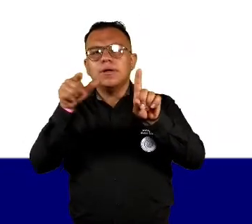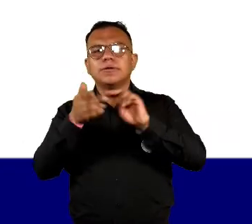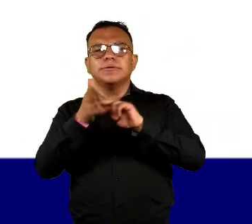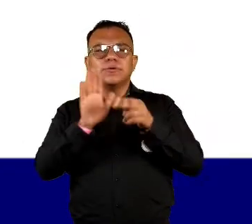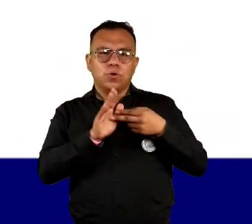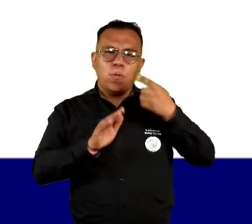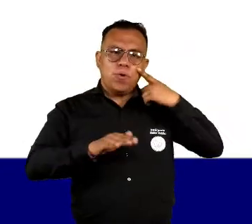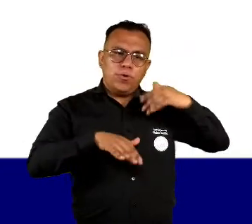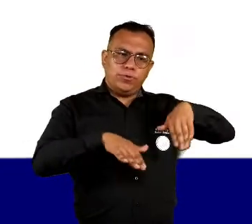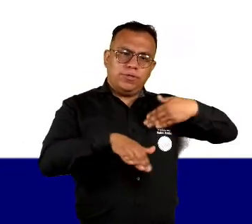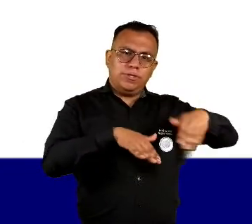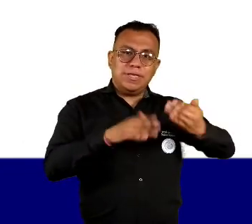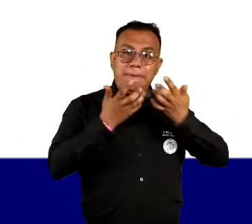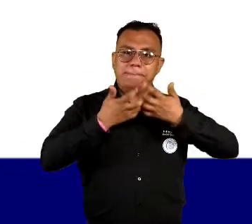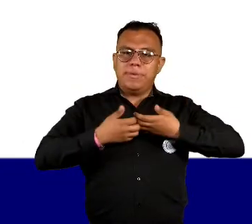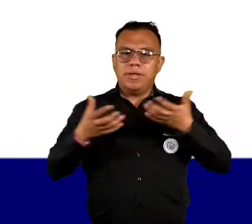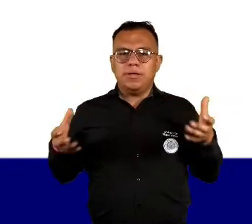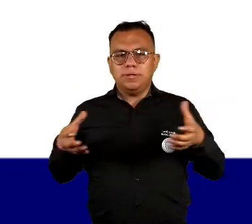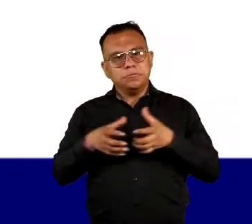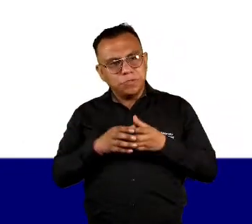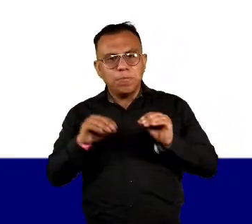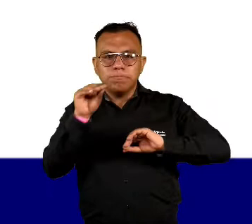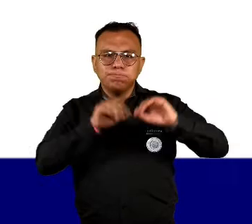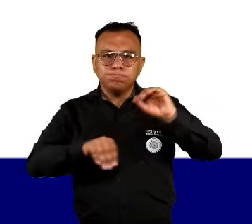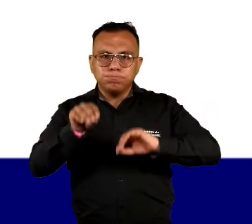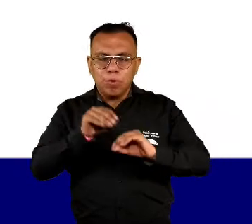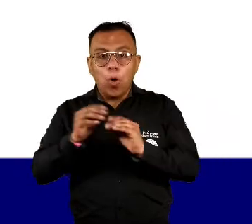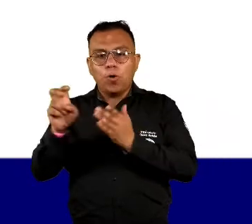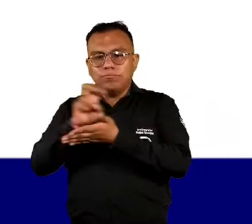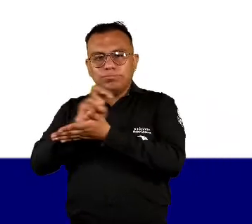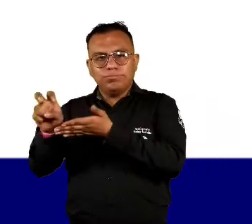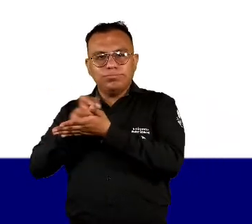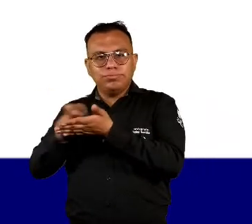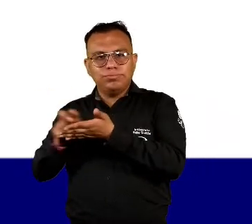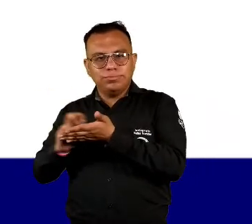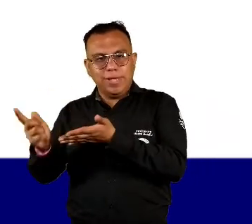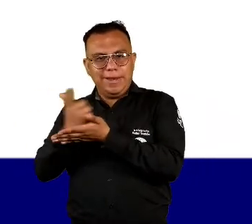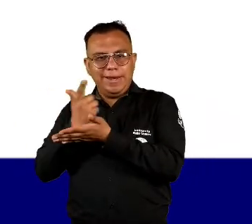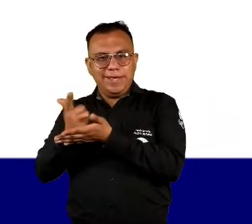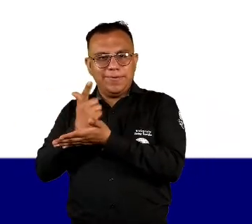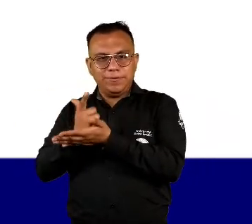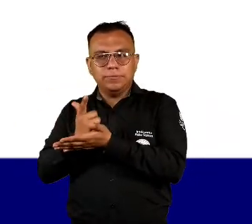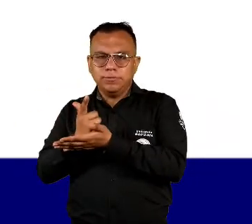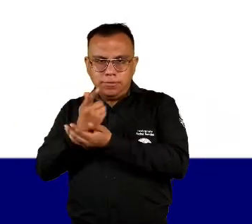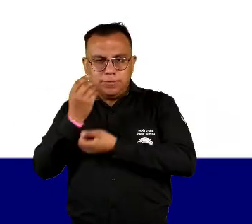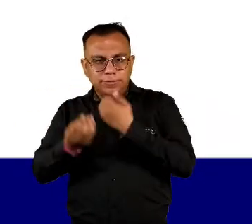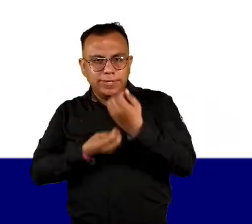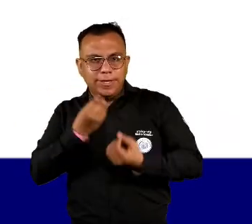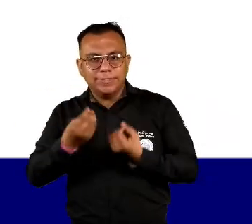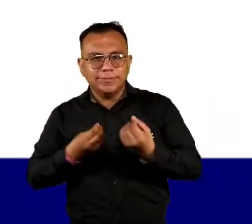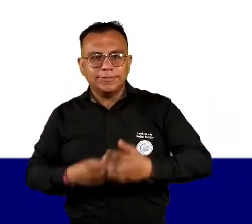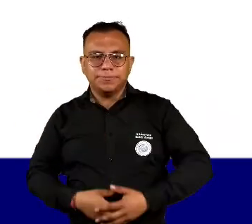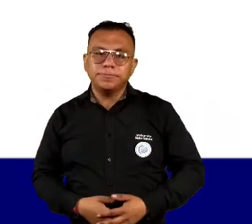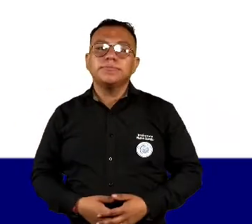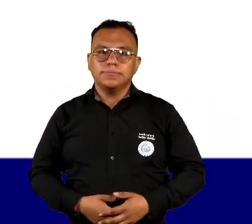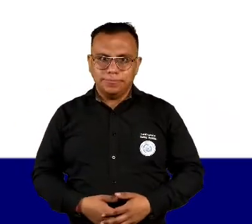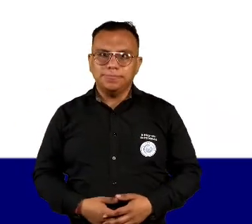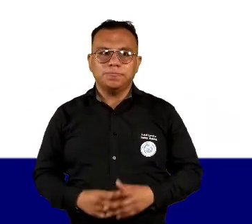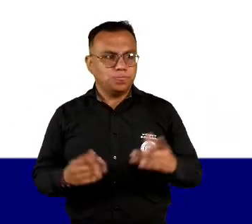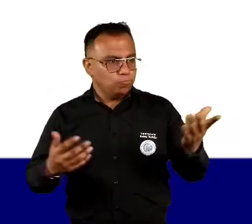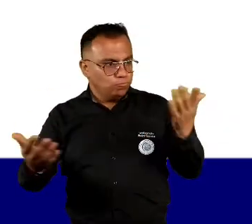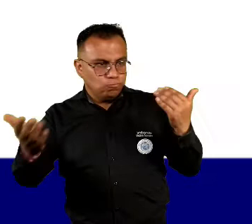la industria de la música una editorial para la Industria del libro qué hace captura